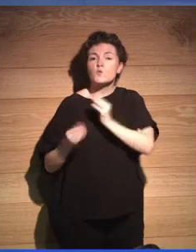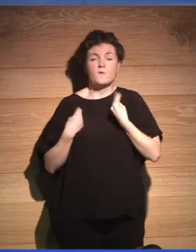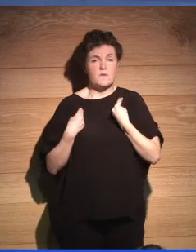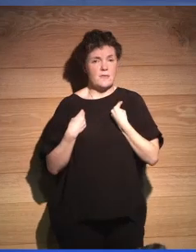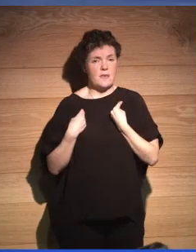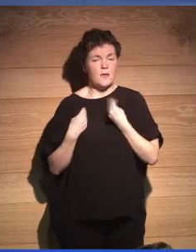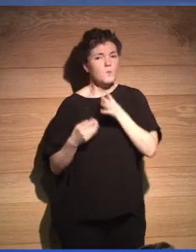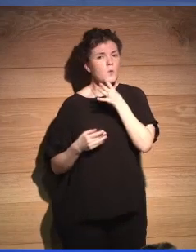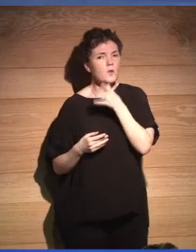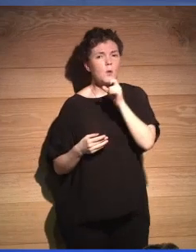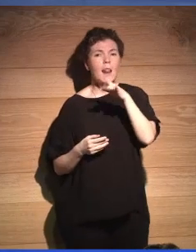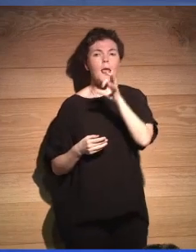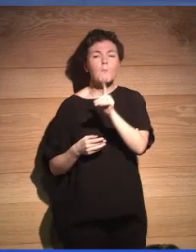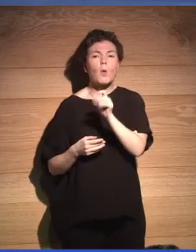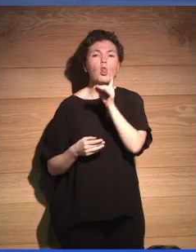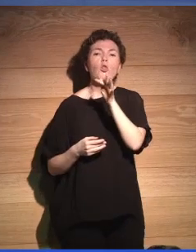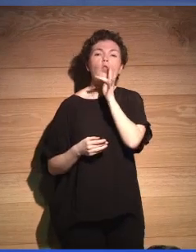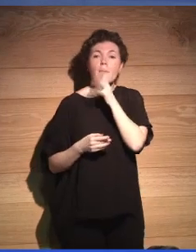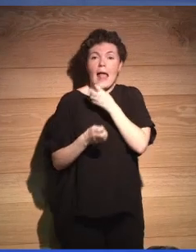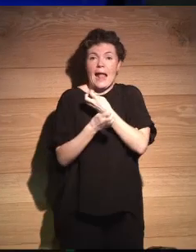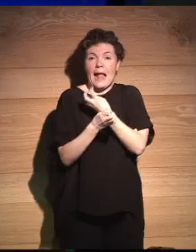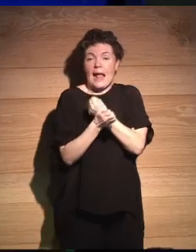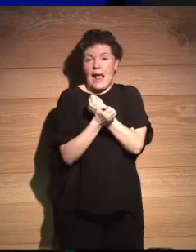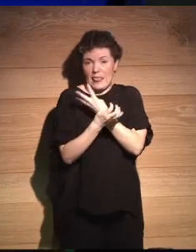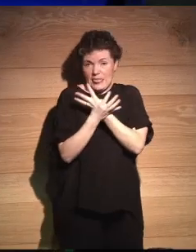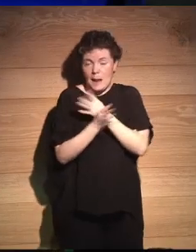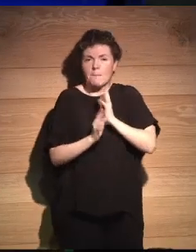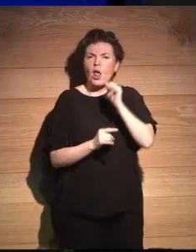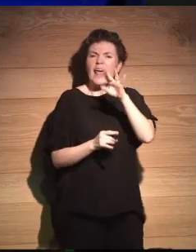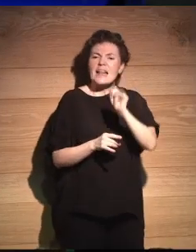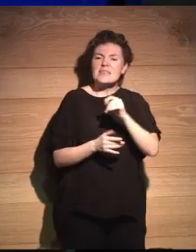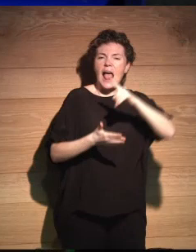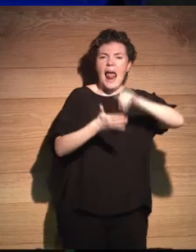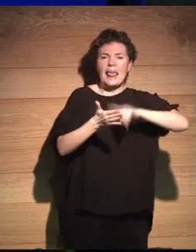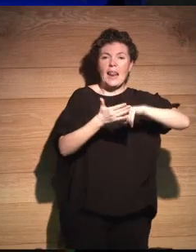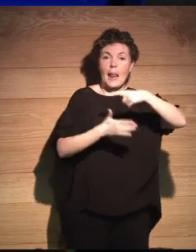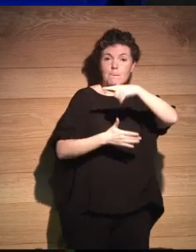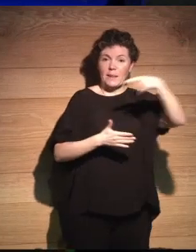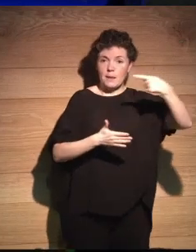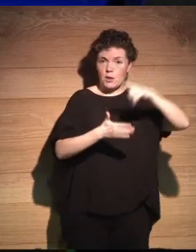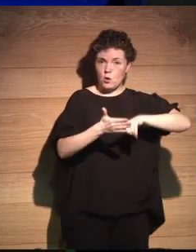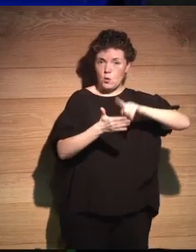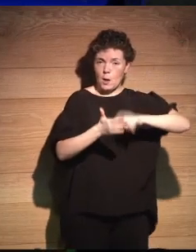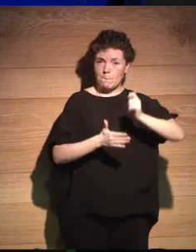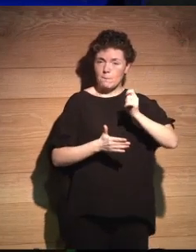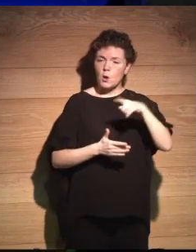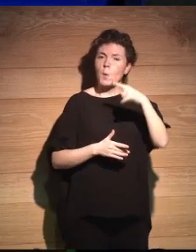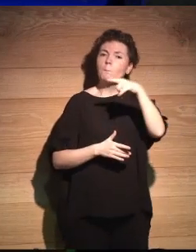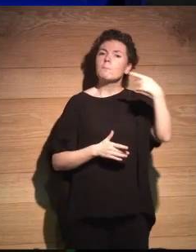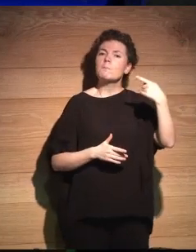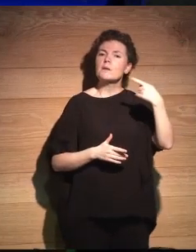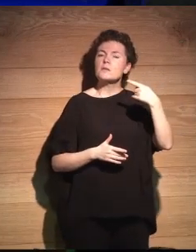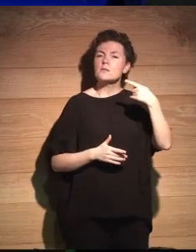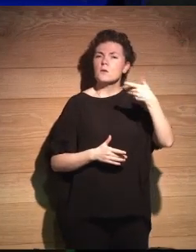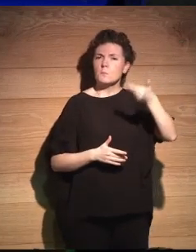dos, porque Leopold todavía estaba en la cárcel, pero Ilsa alquiló un apartamento en uno de los pisos